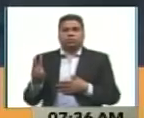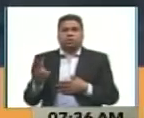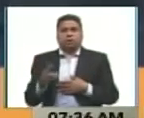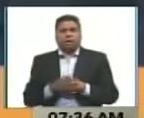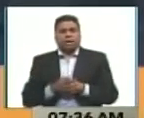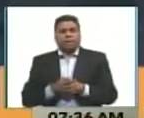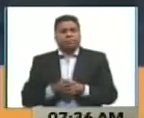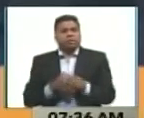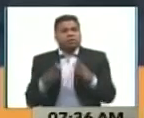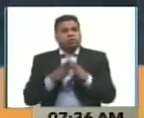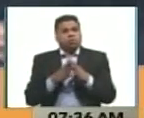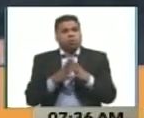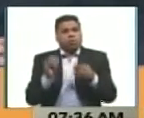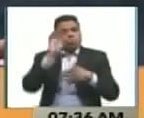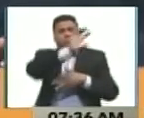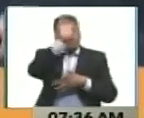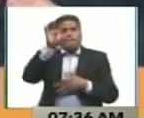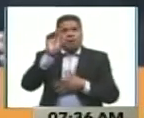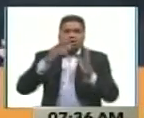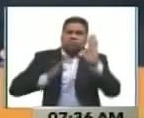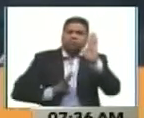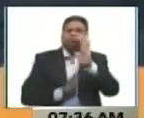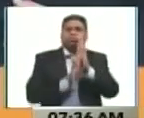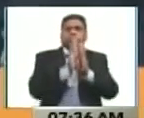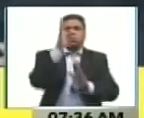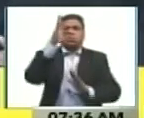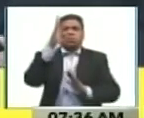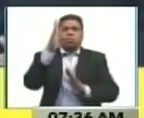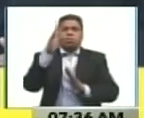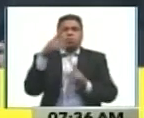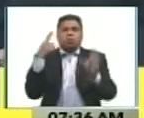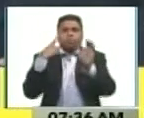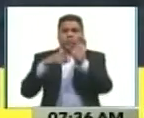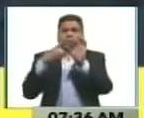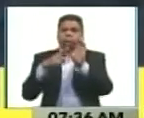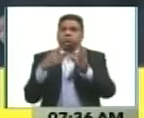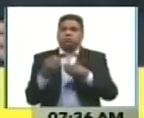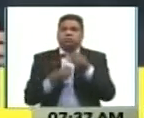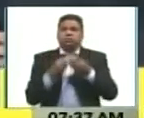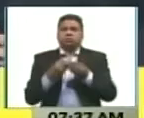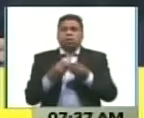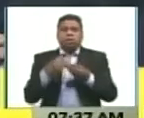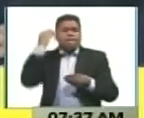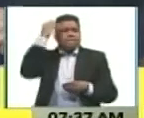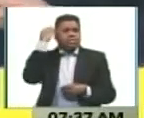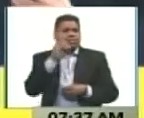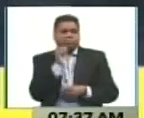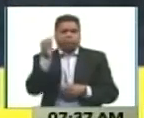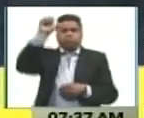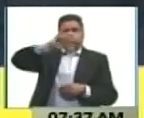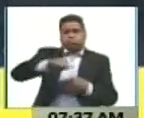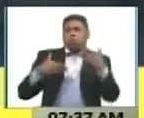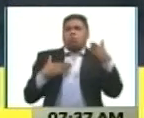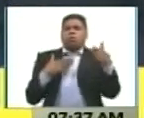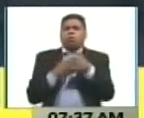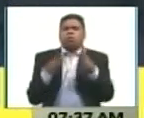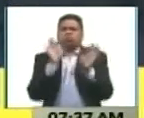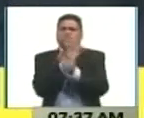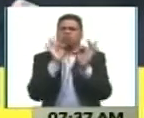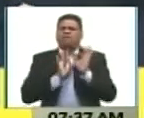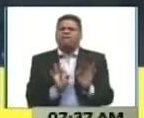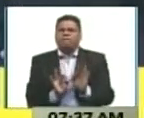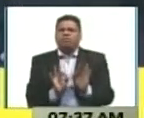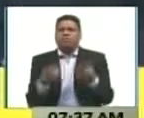los países progresistas, porque el objetivo de ellos fundamentalmente es desmoralizar a los pueblos que han ensayado otras fórmulas diferentes al